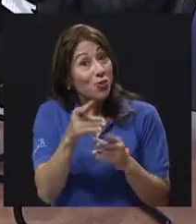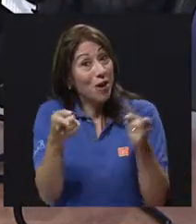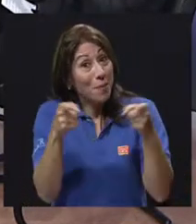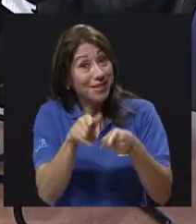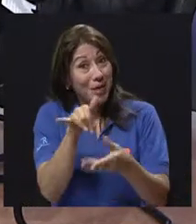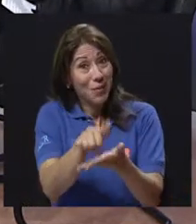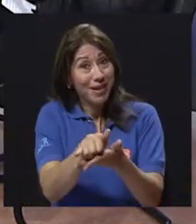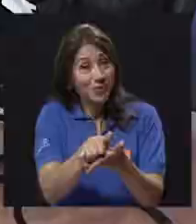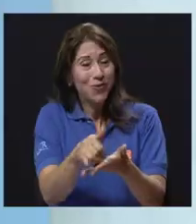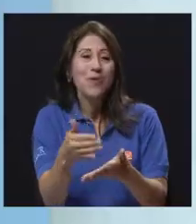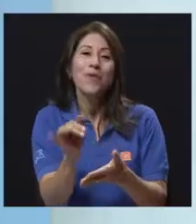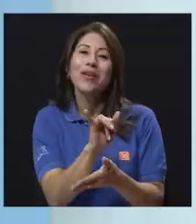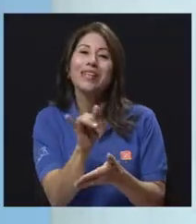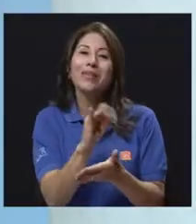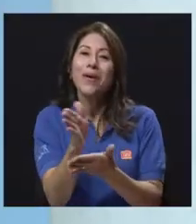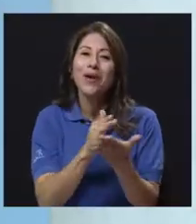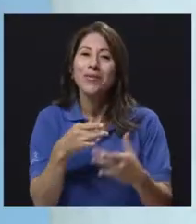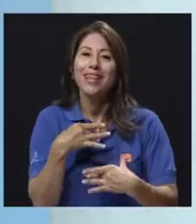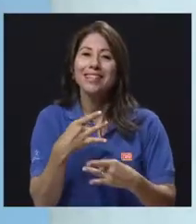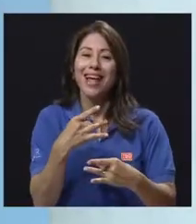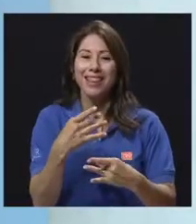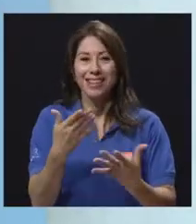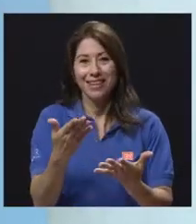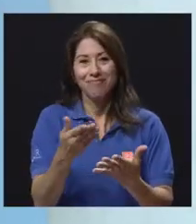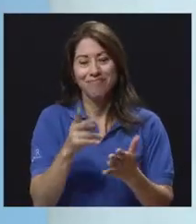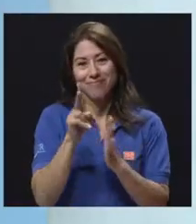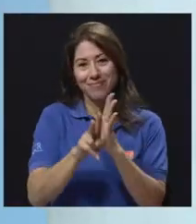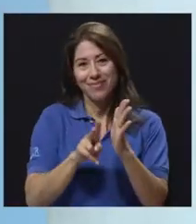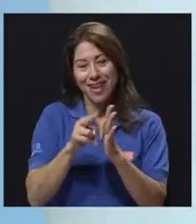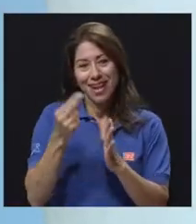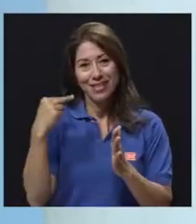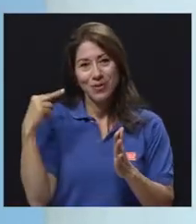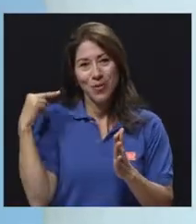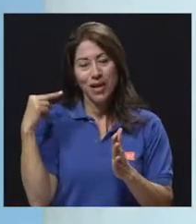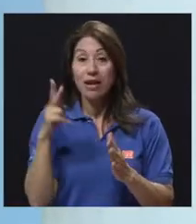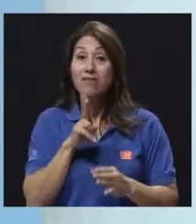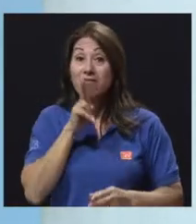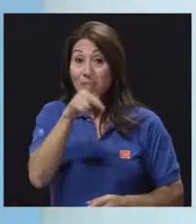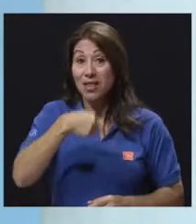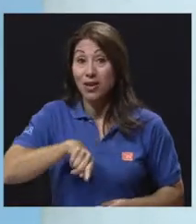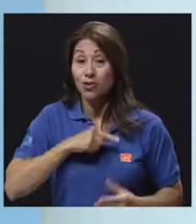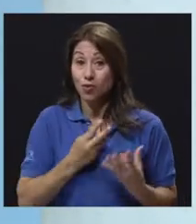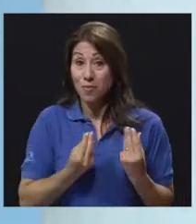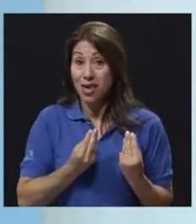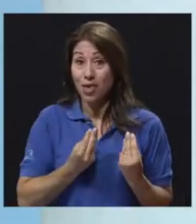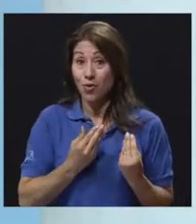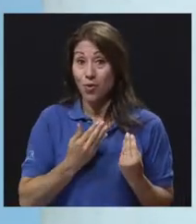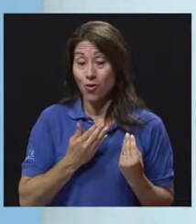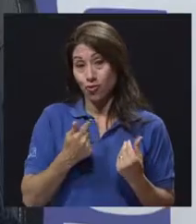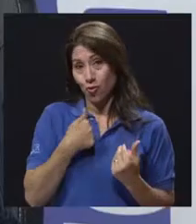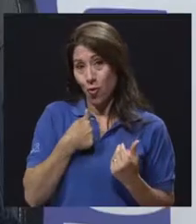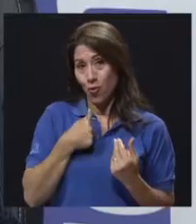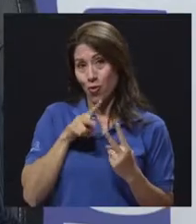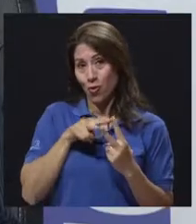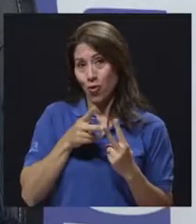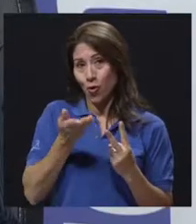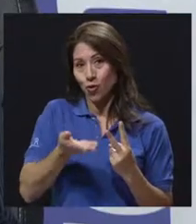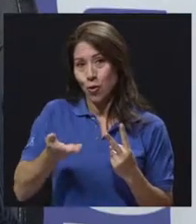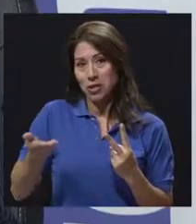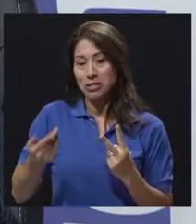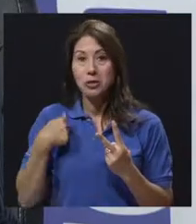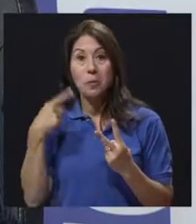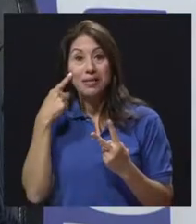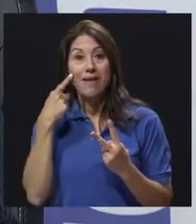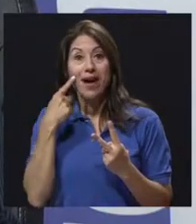Sí, sí, sí. Sí. Realmente el miedo que nosotros teníamos eran, bueno, en mi caso dos cosas. Primero que alguno